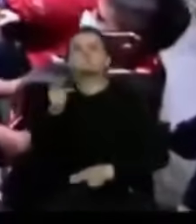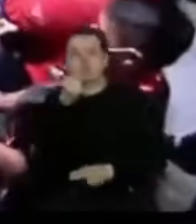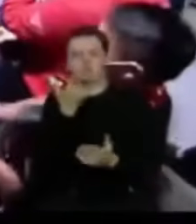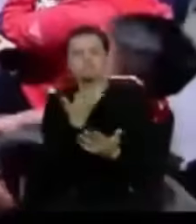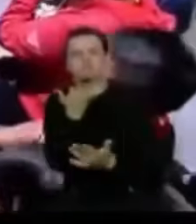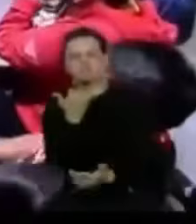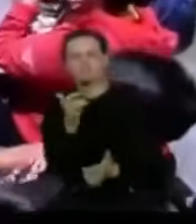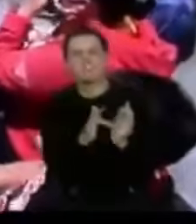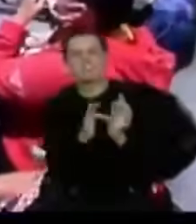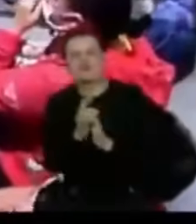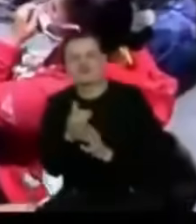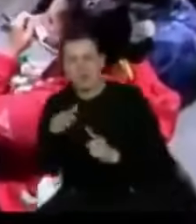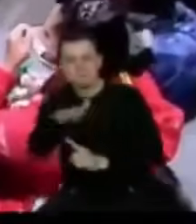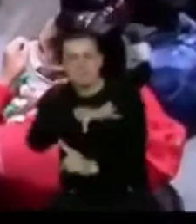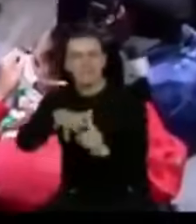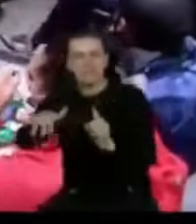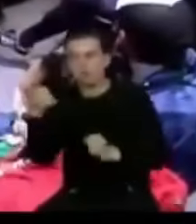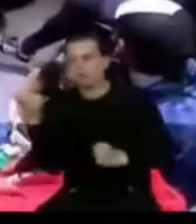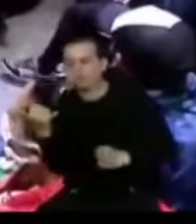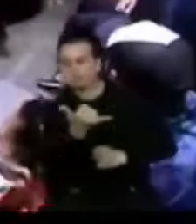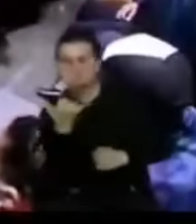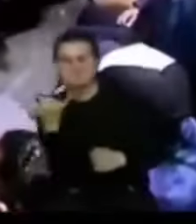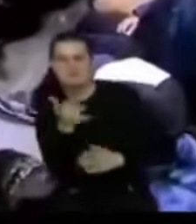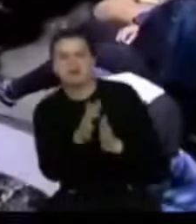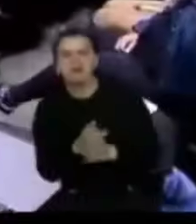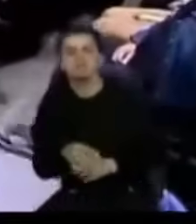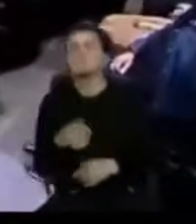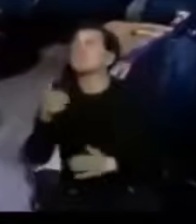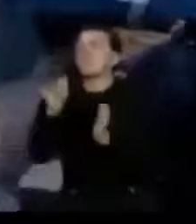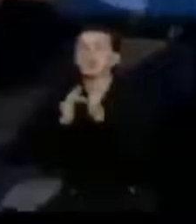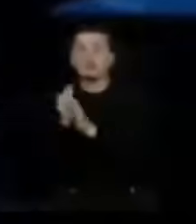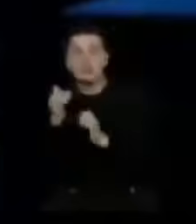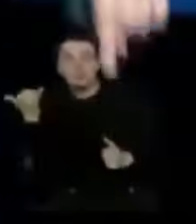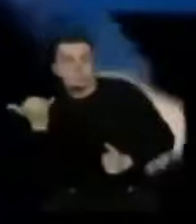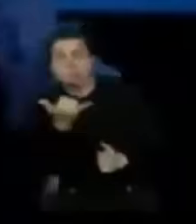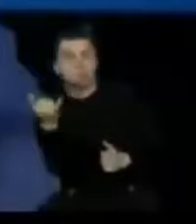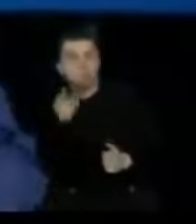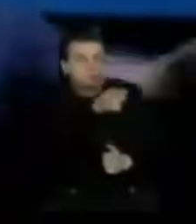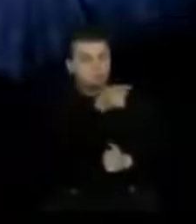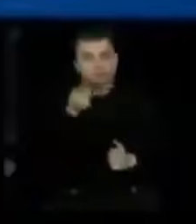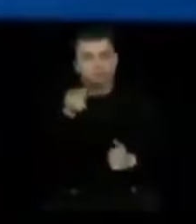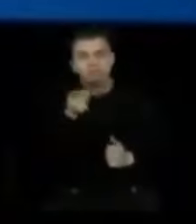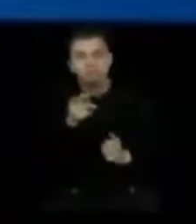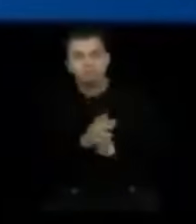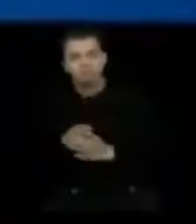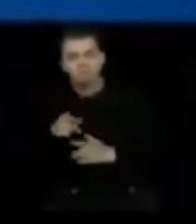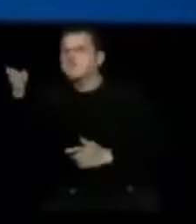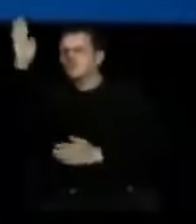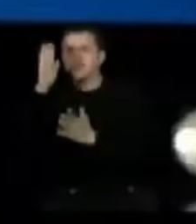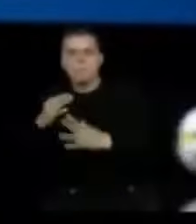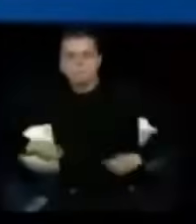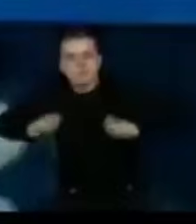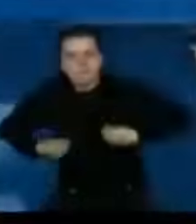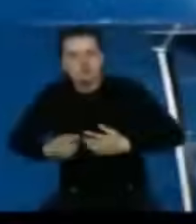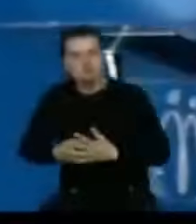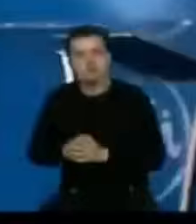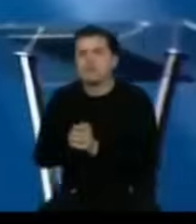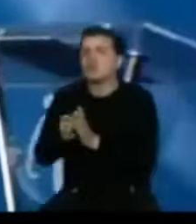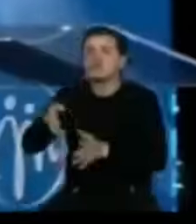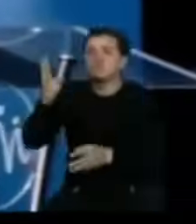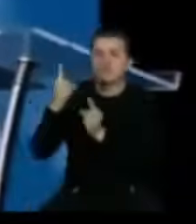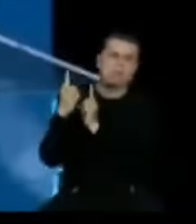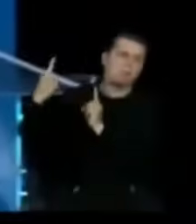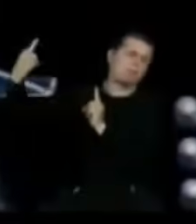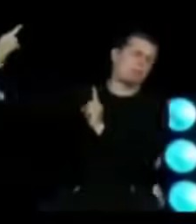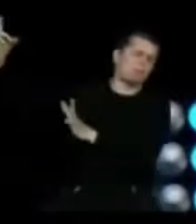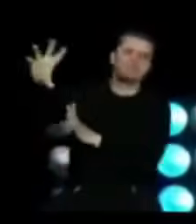estoy yo en medio de ellos. Él está aquí en este lugar, en esta mañana. Él es un Dios vivo, Él no es un Dios lejano,